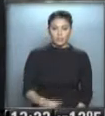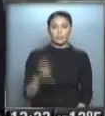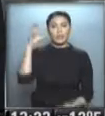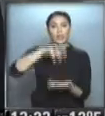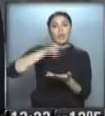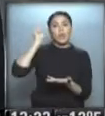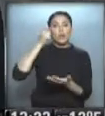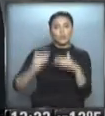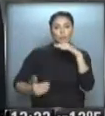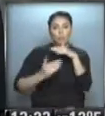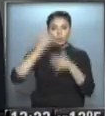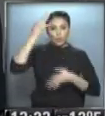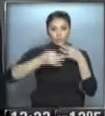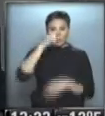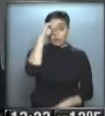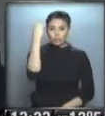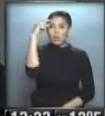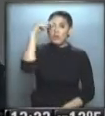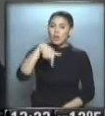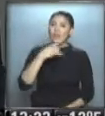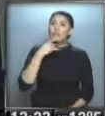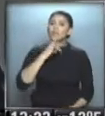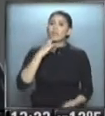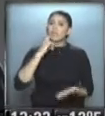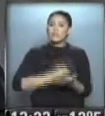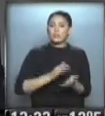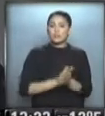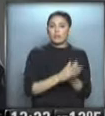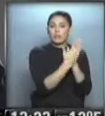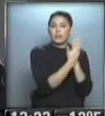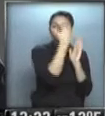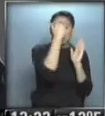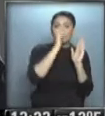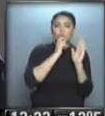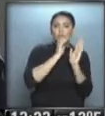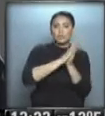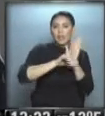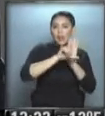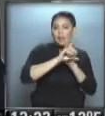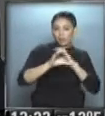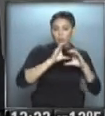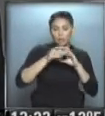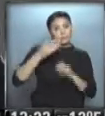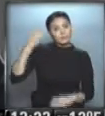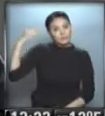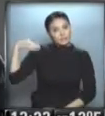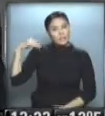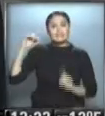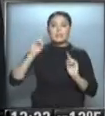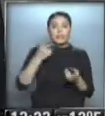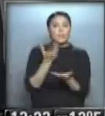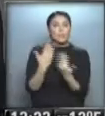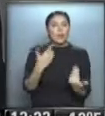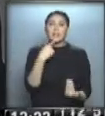La Corte Suprema de Justicia de la Nación tiene en sus manos la decisión sobre la constitucionalidad de la ley de medios. Hace tiempo ya que tiene en sus manos